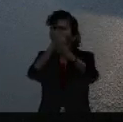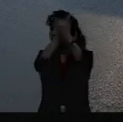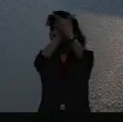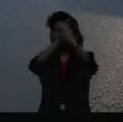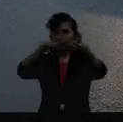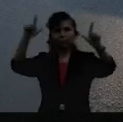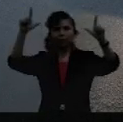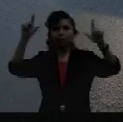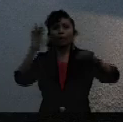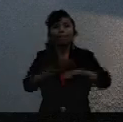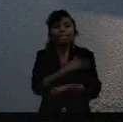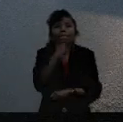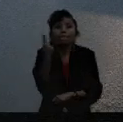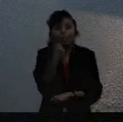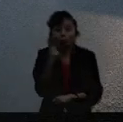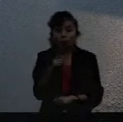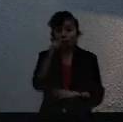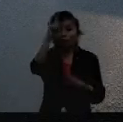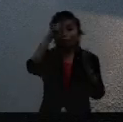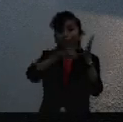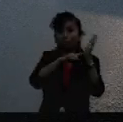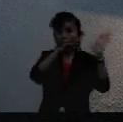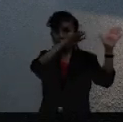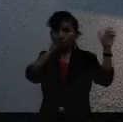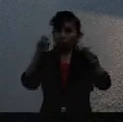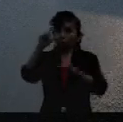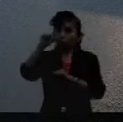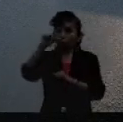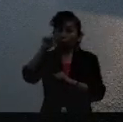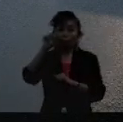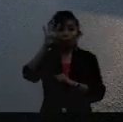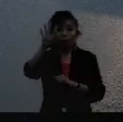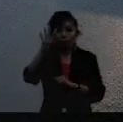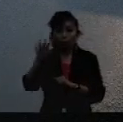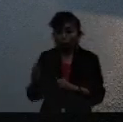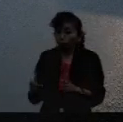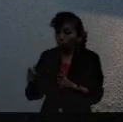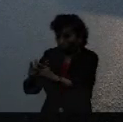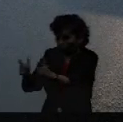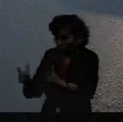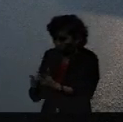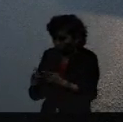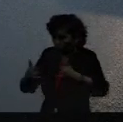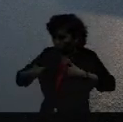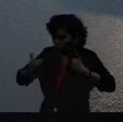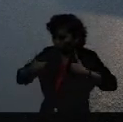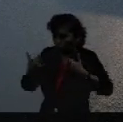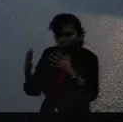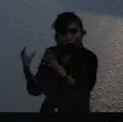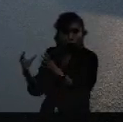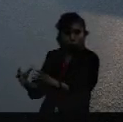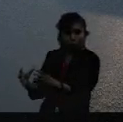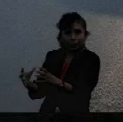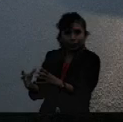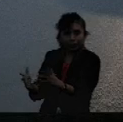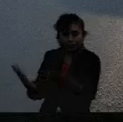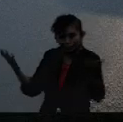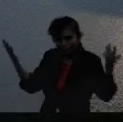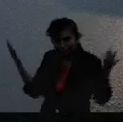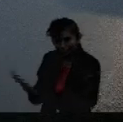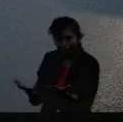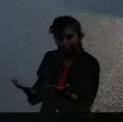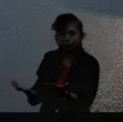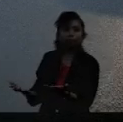soberano porque en 1974 un grupo de jóvenes participó de esa gesta